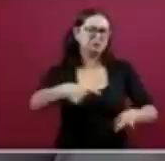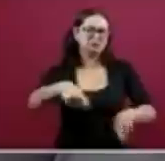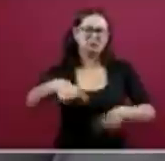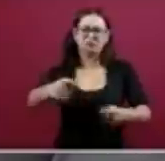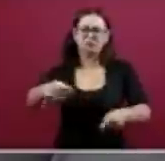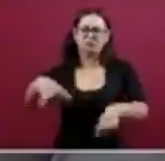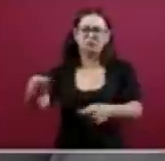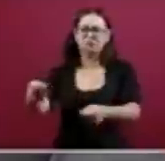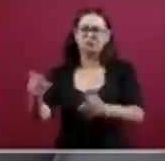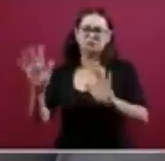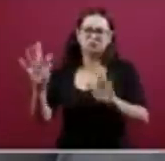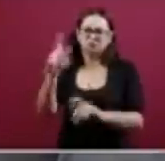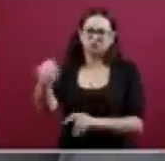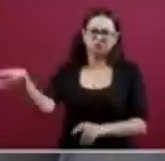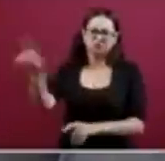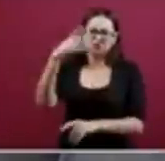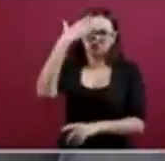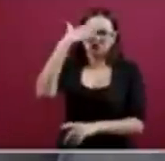tengo a ellos confianza,